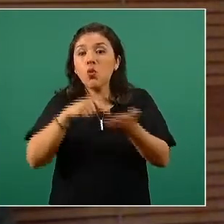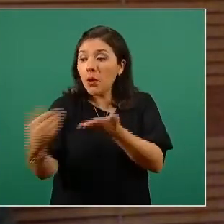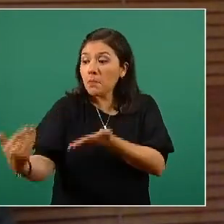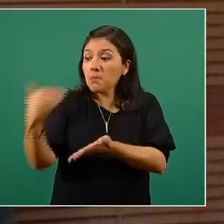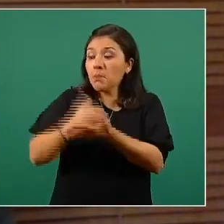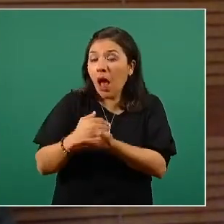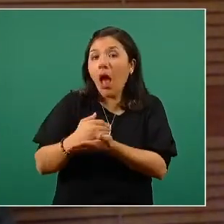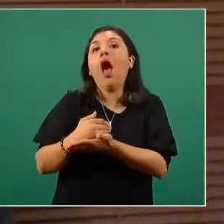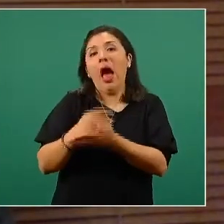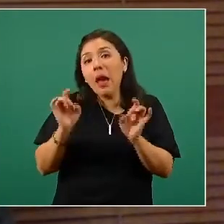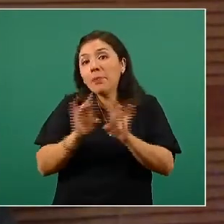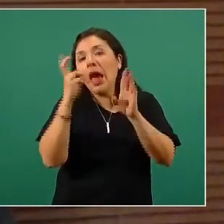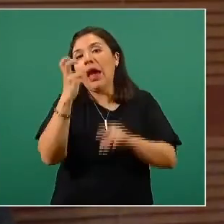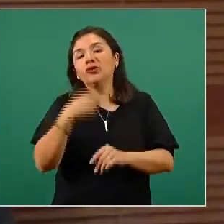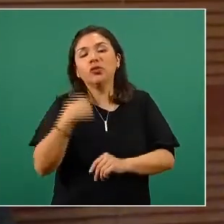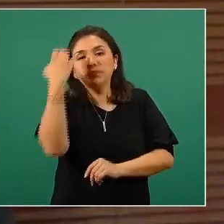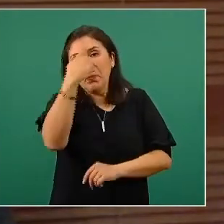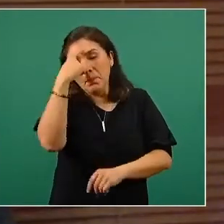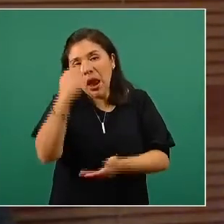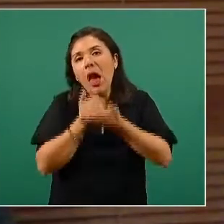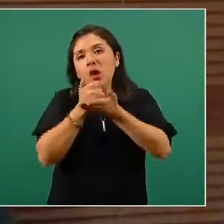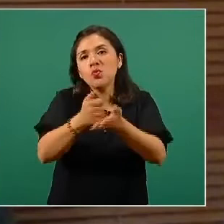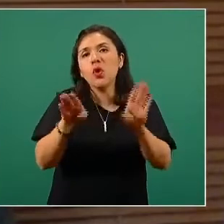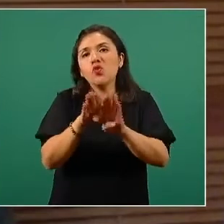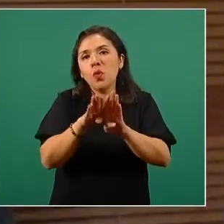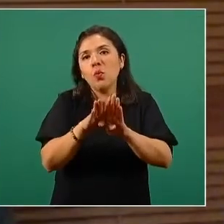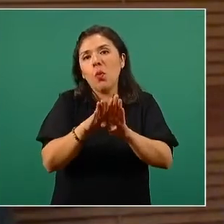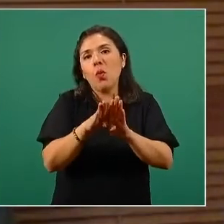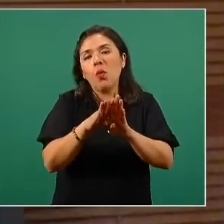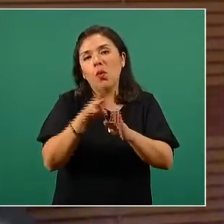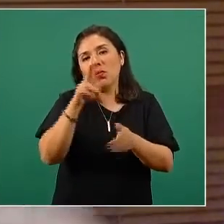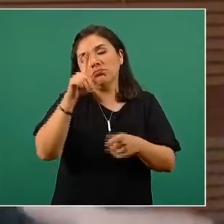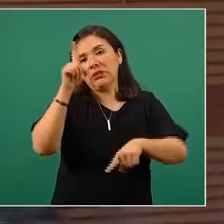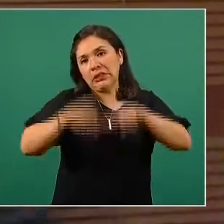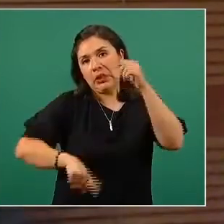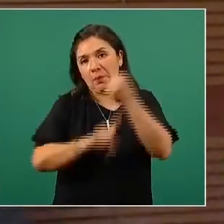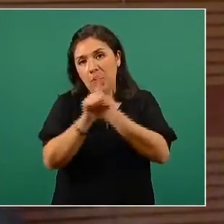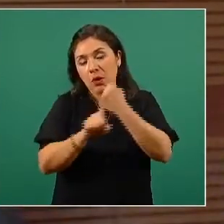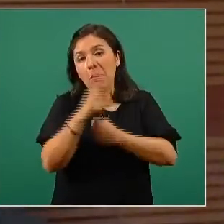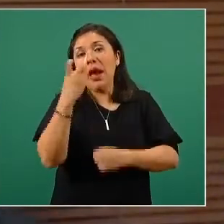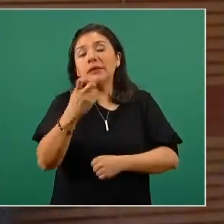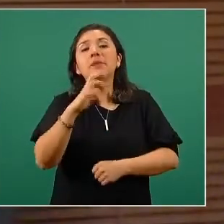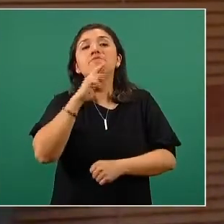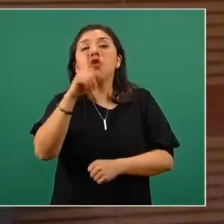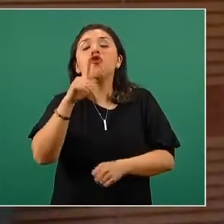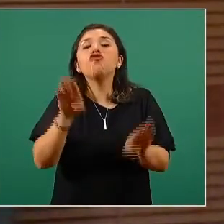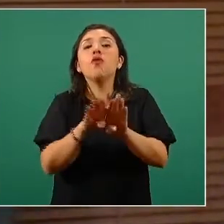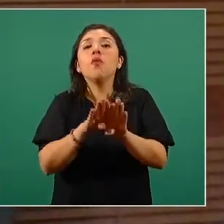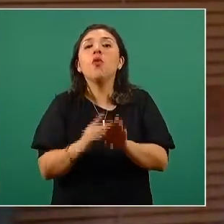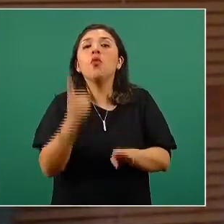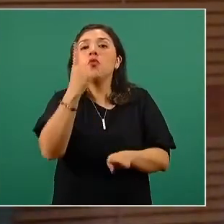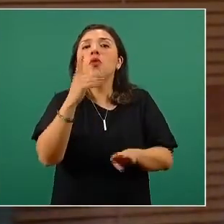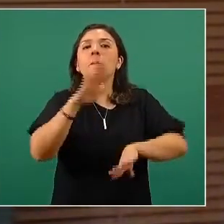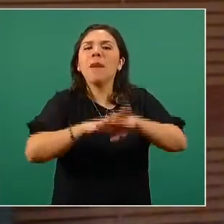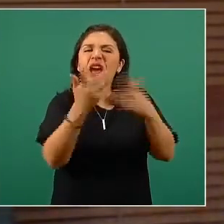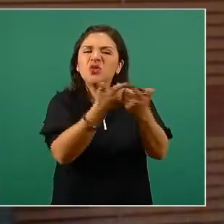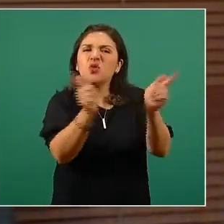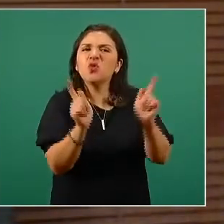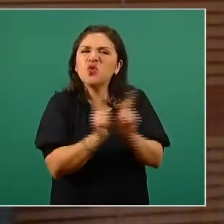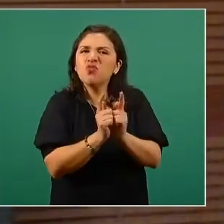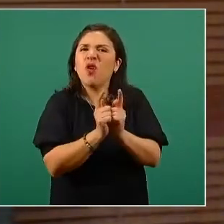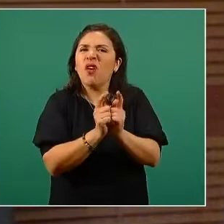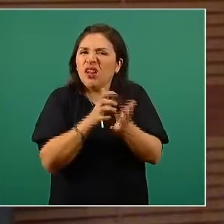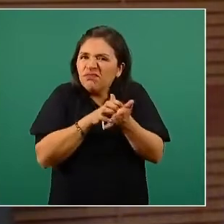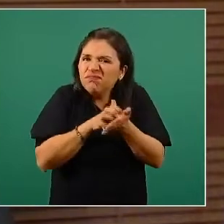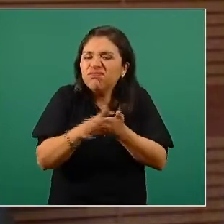estas situaciones para resolver. Y la idea principal de tener una brigada amplia donde hay